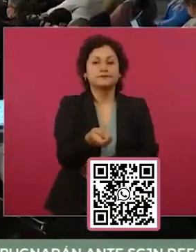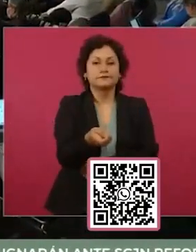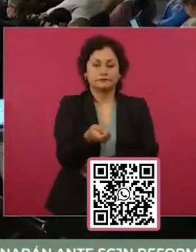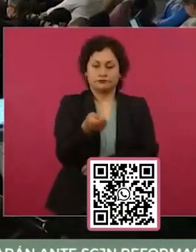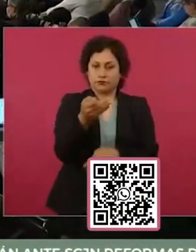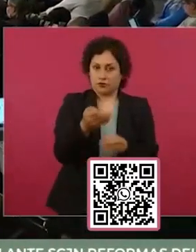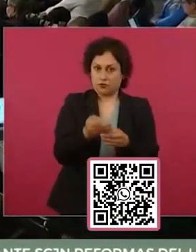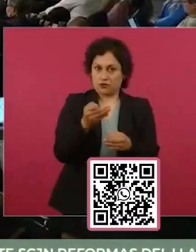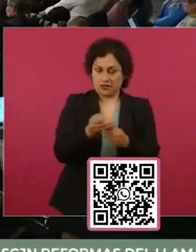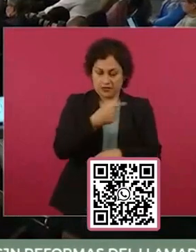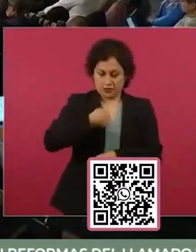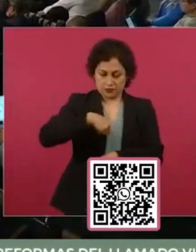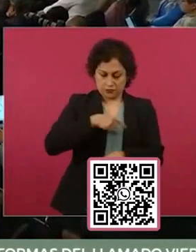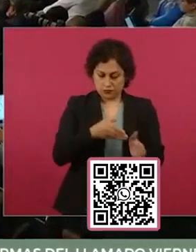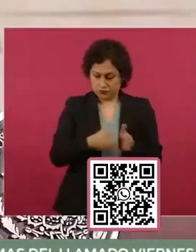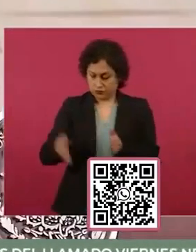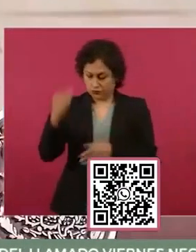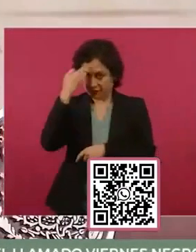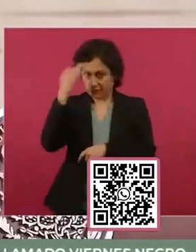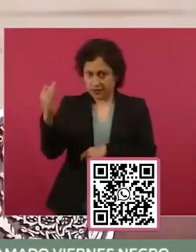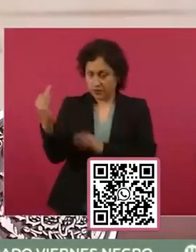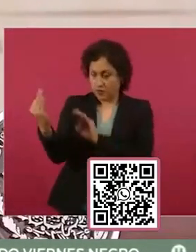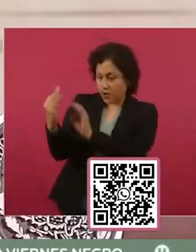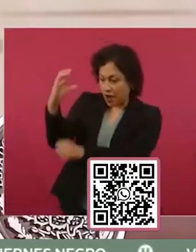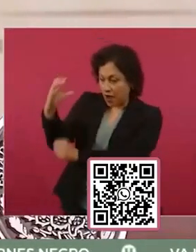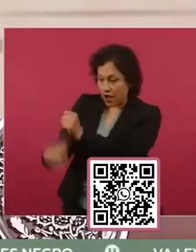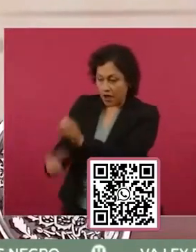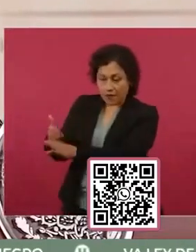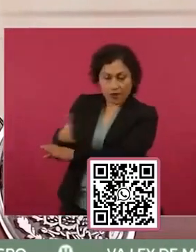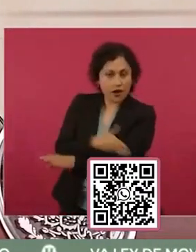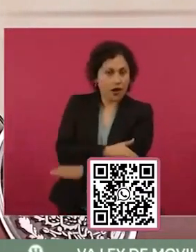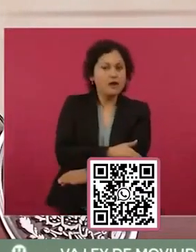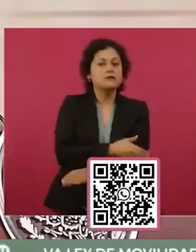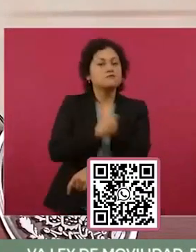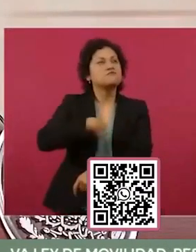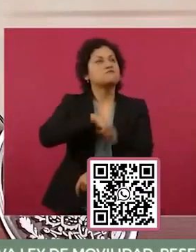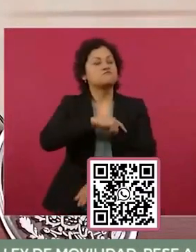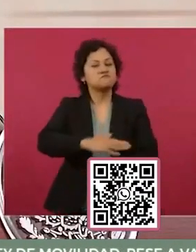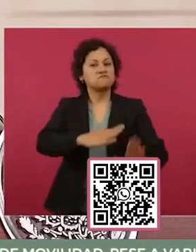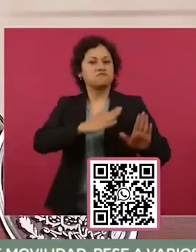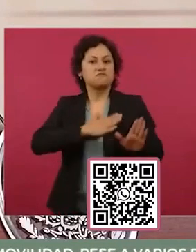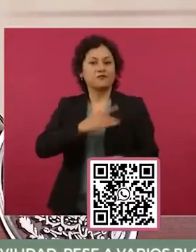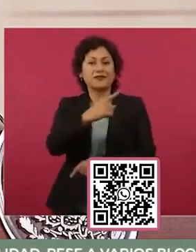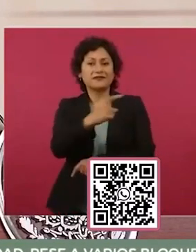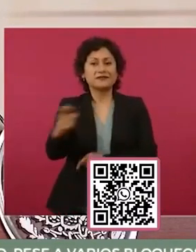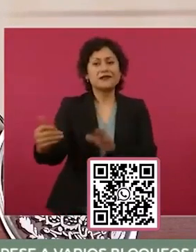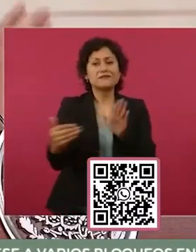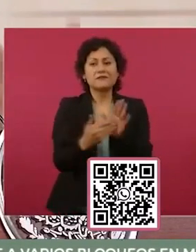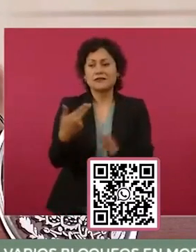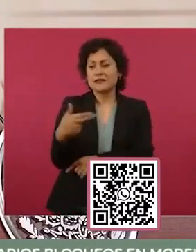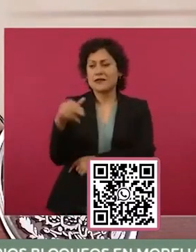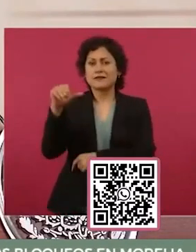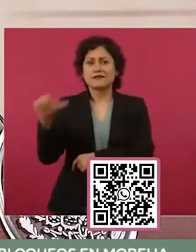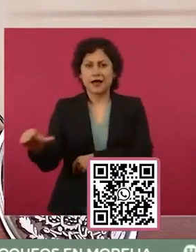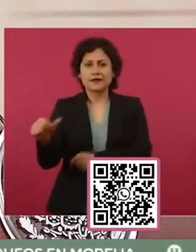mexicano. Entonces, es clave. Entonces, por una parte, atrofian el Instituto de Transparencia, el INAI. Por